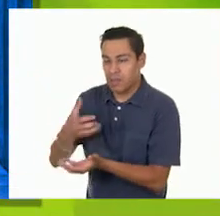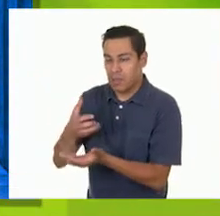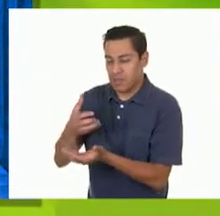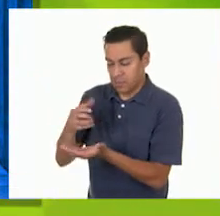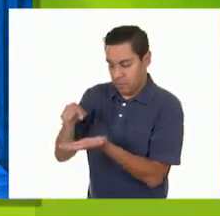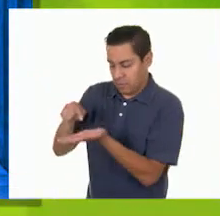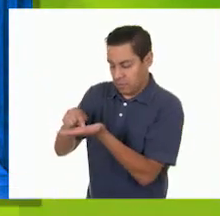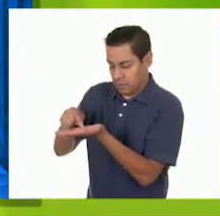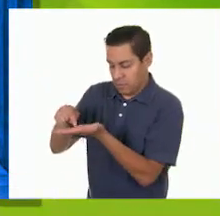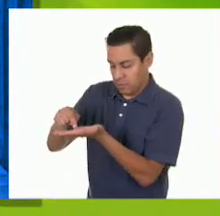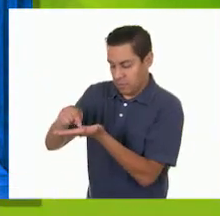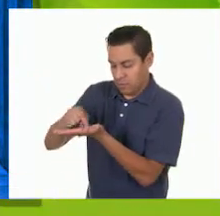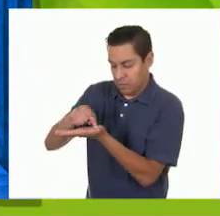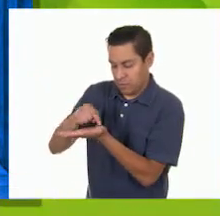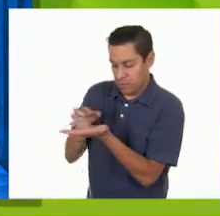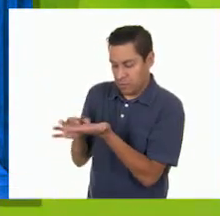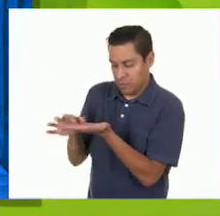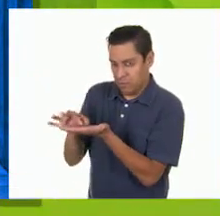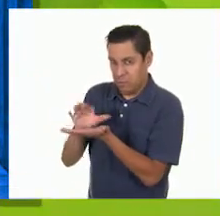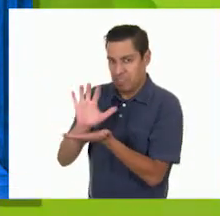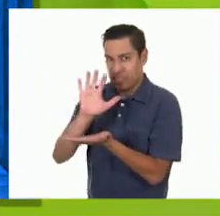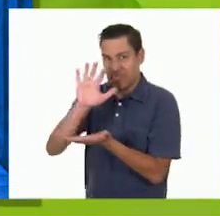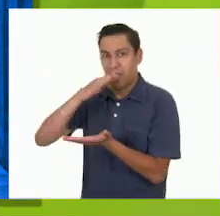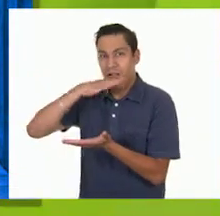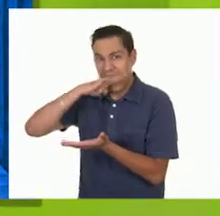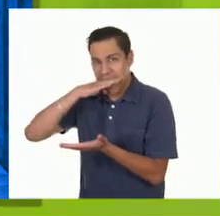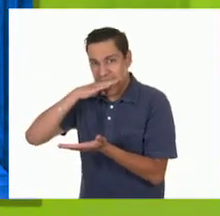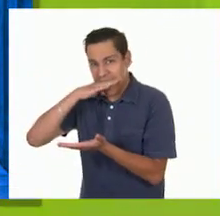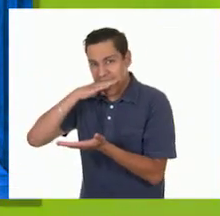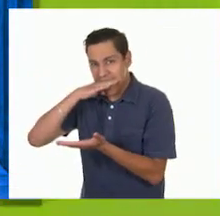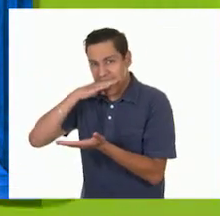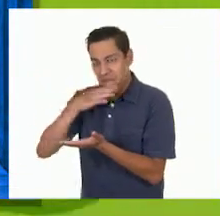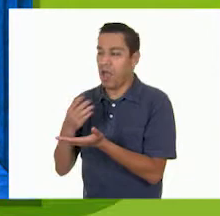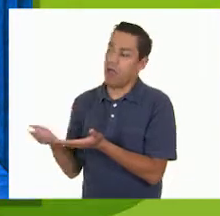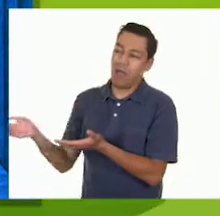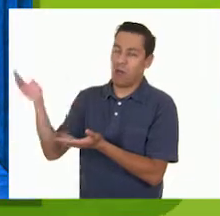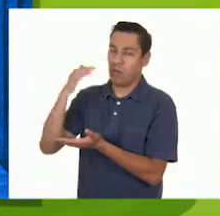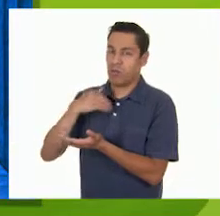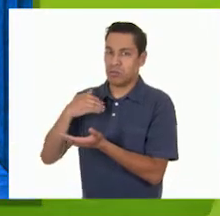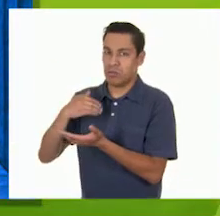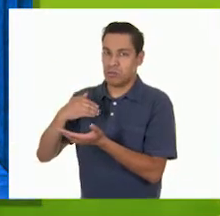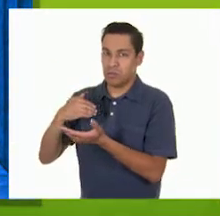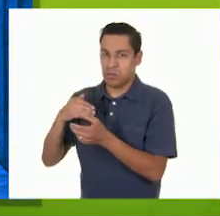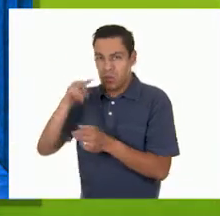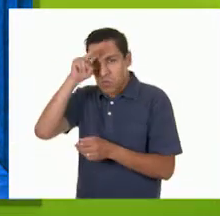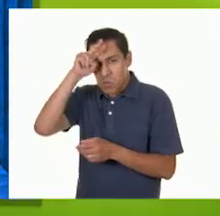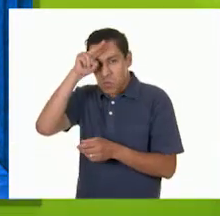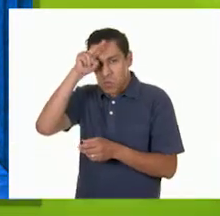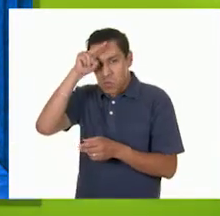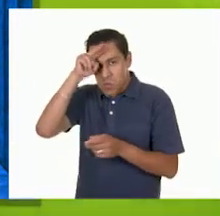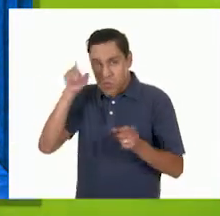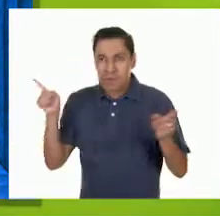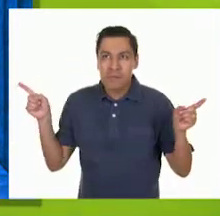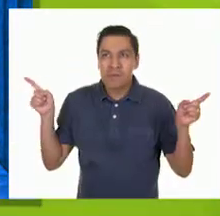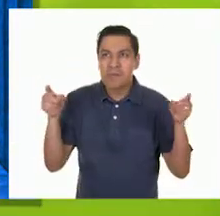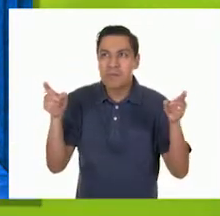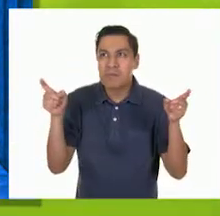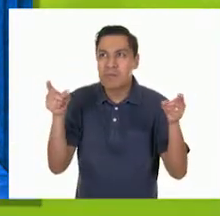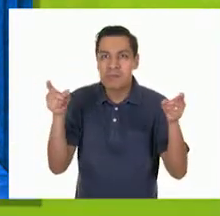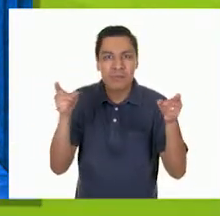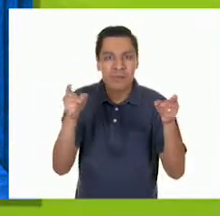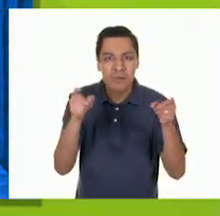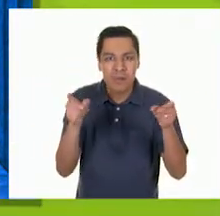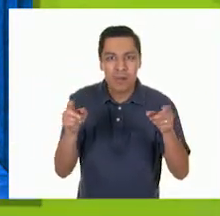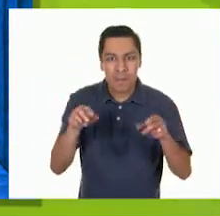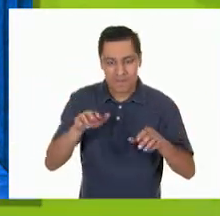maíz hizo el camino de vuelta junto con la hormiga y cuando volví a estar en